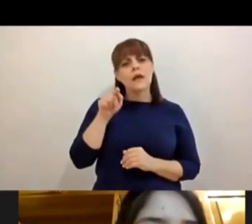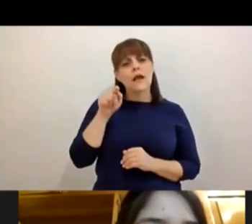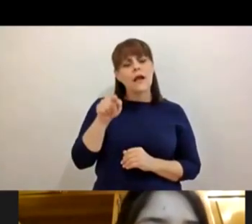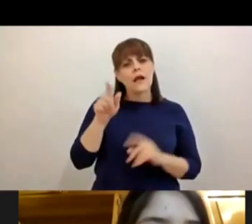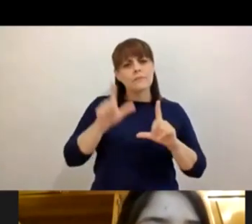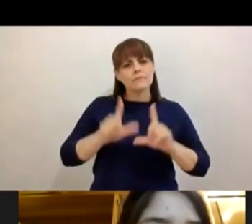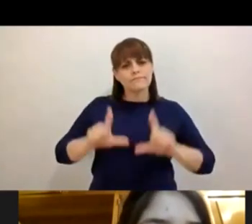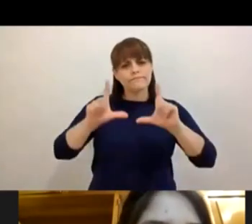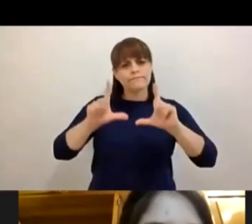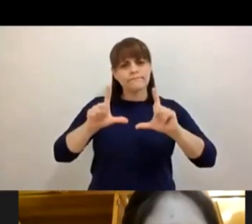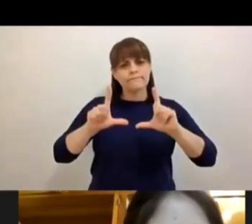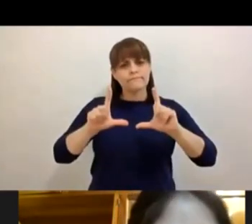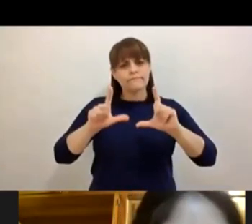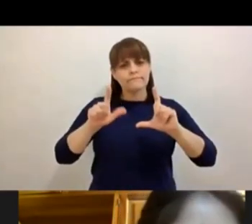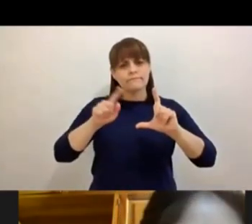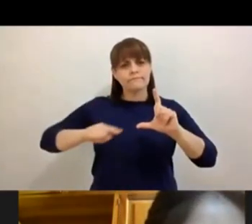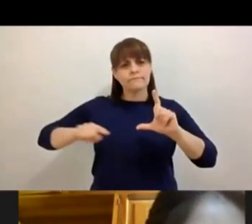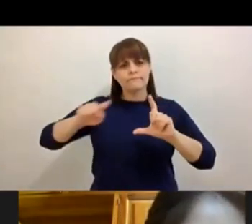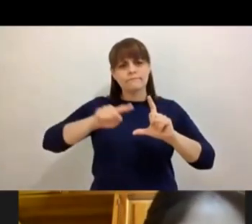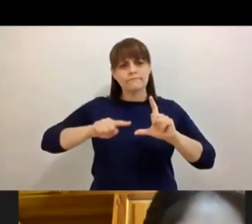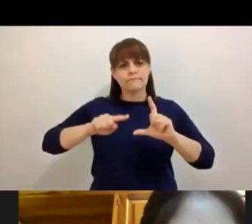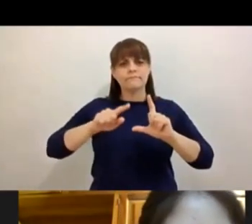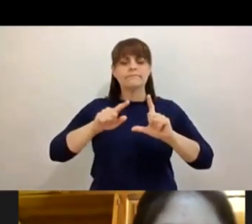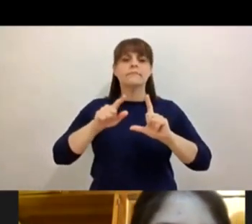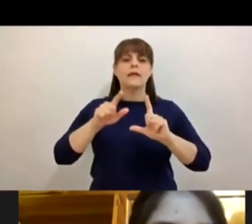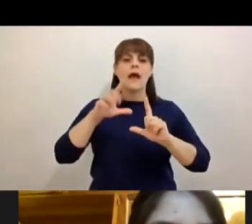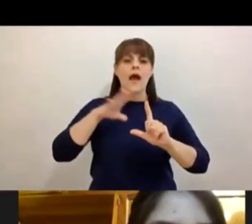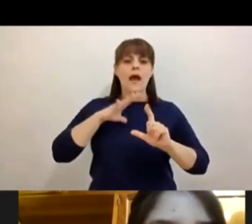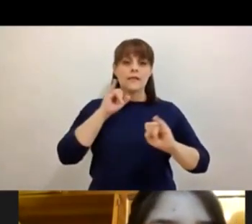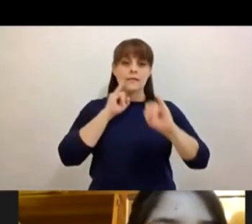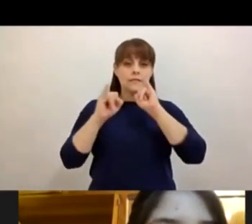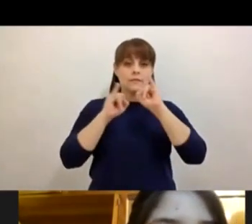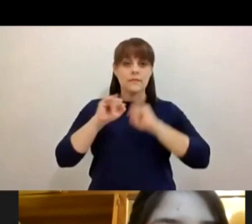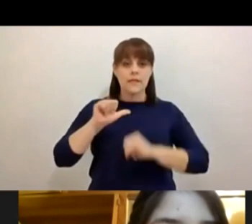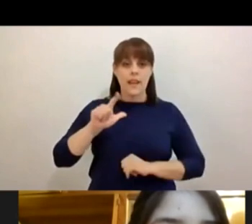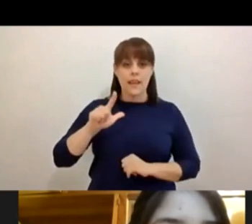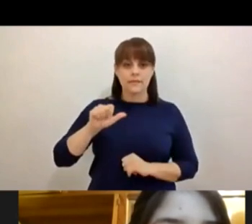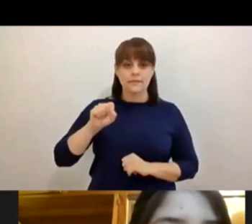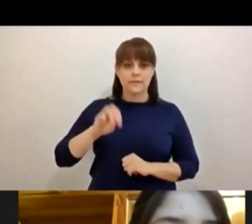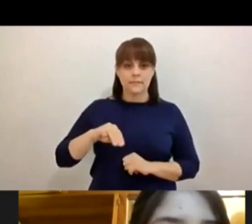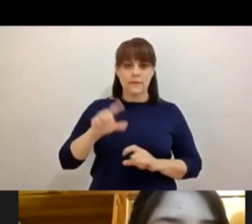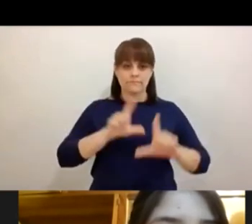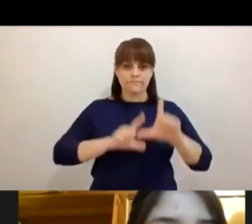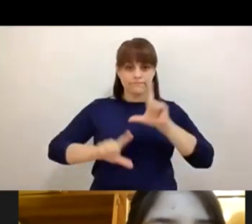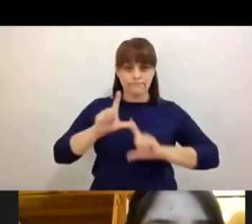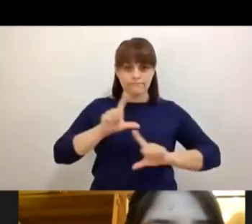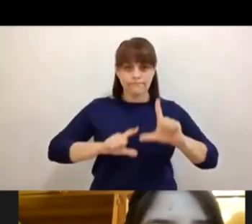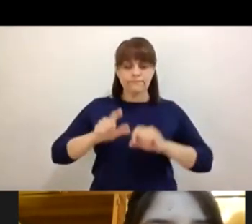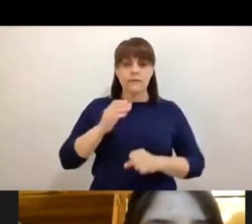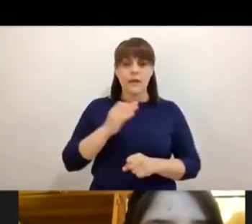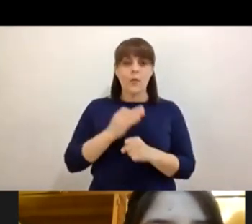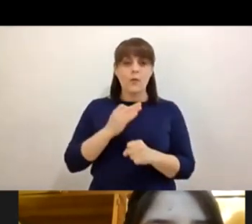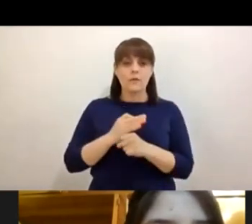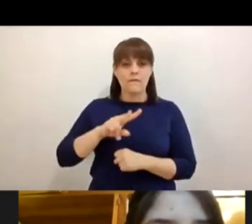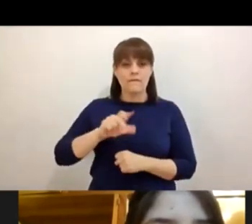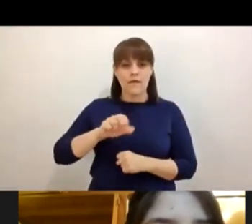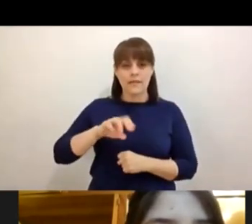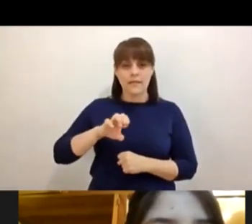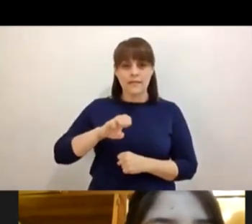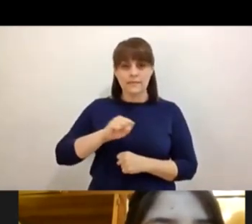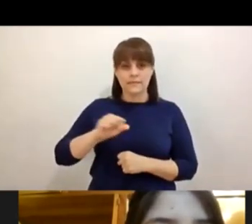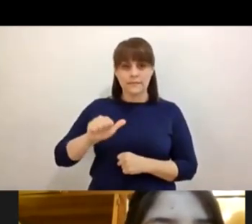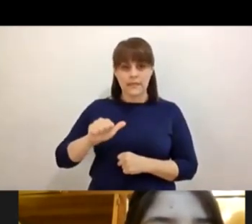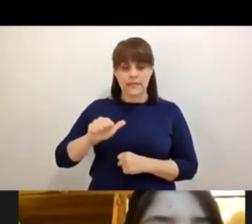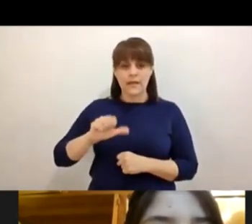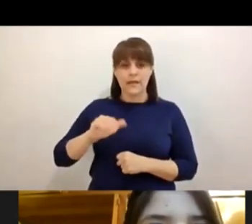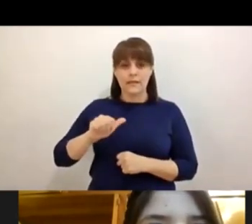pantallita a nuestras traductoras de lenguas de señas mexicanas. La verdad está Vanessa Castañeda ahorita y estará Daniela